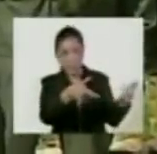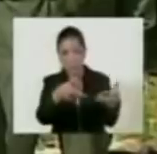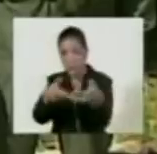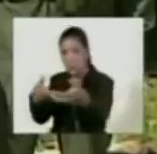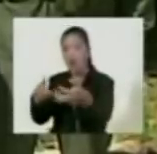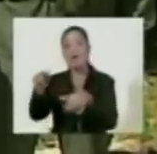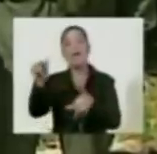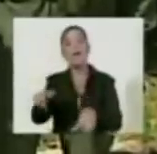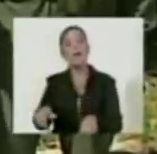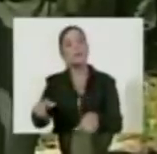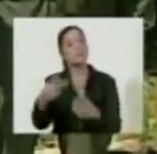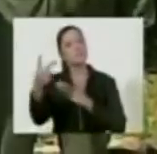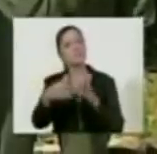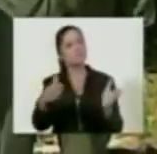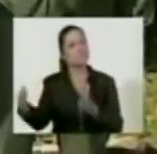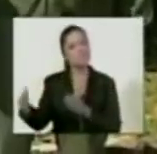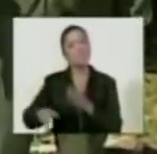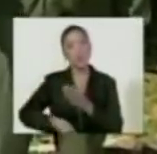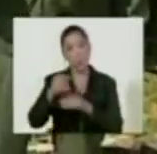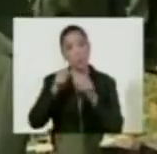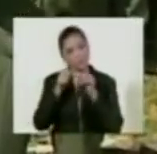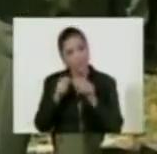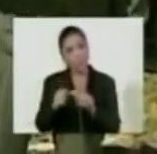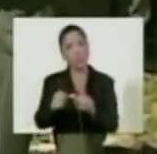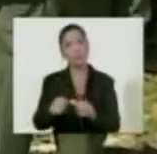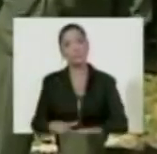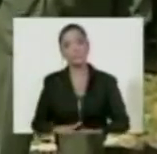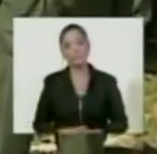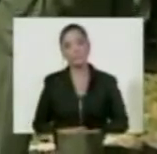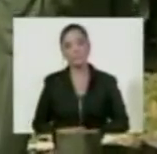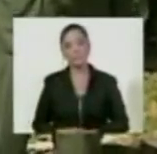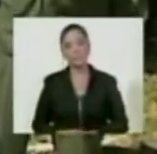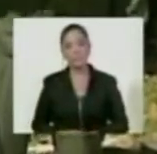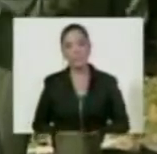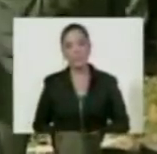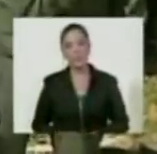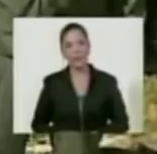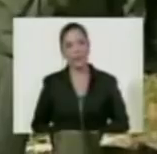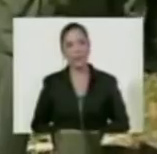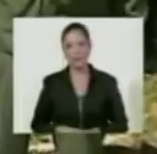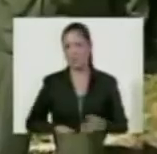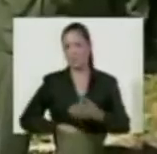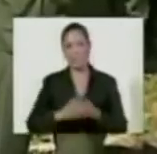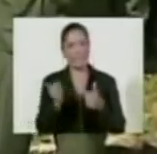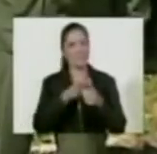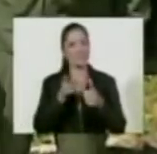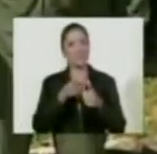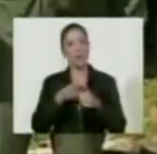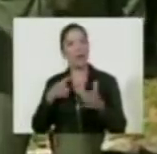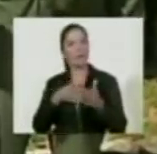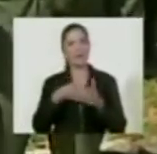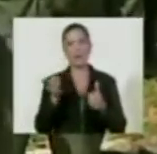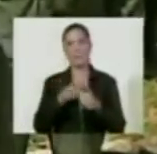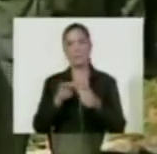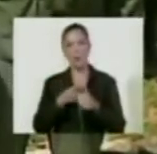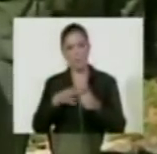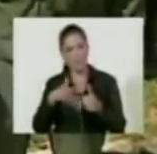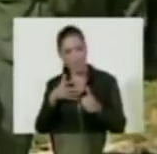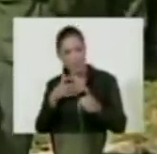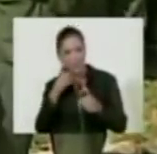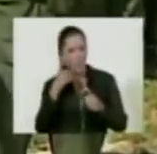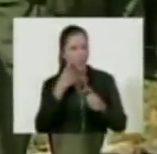operaciones continúan en un eje de maniobra, en un ataque principal para ejecutar todas